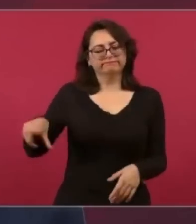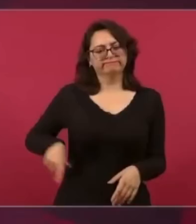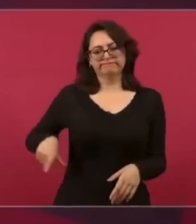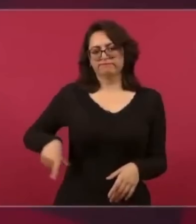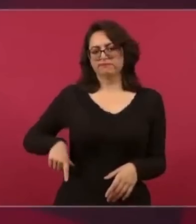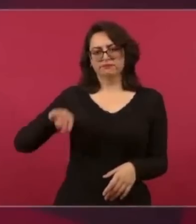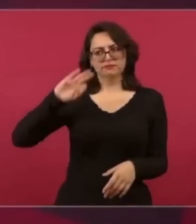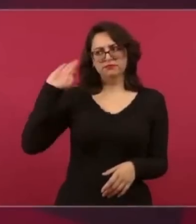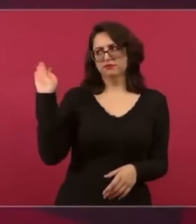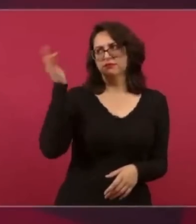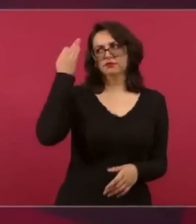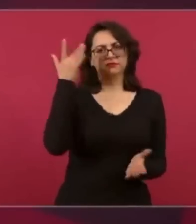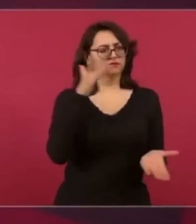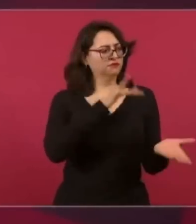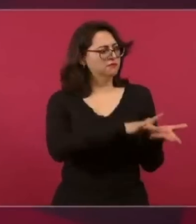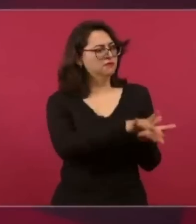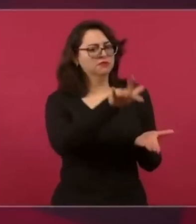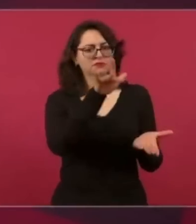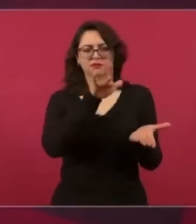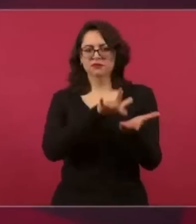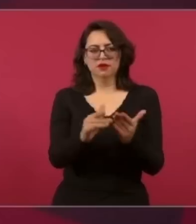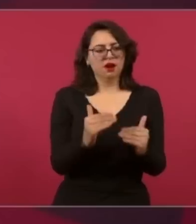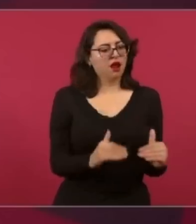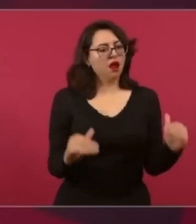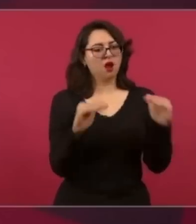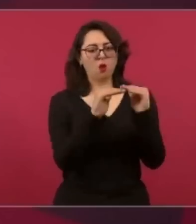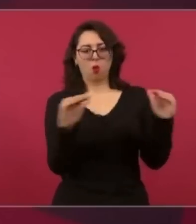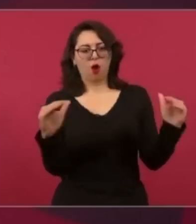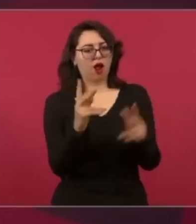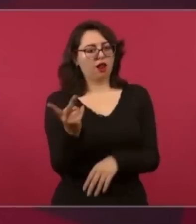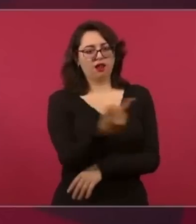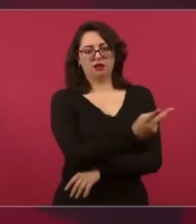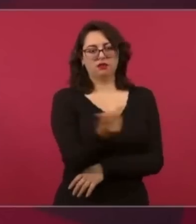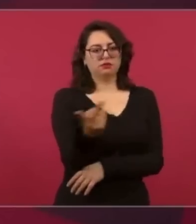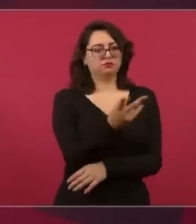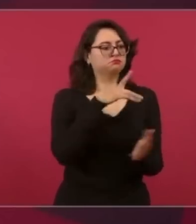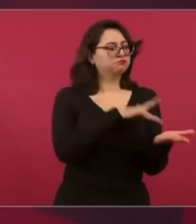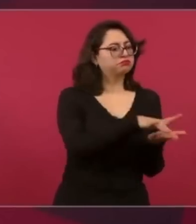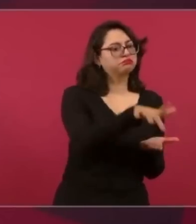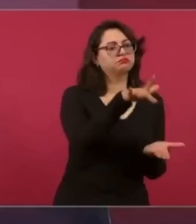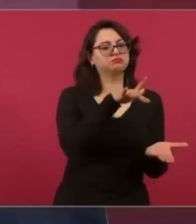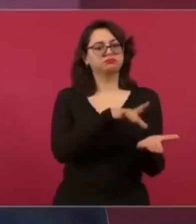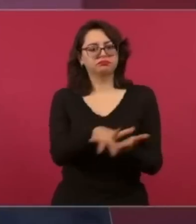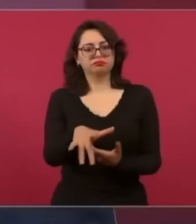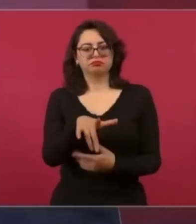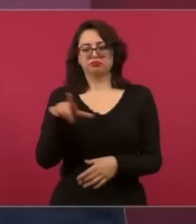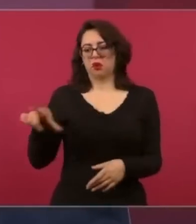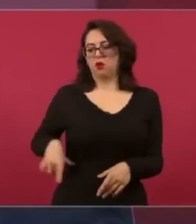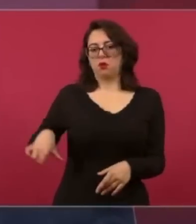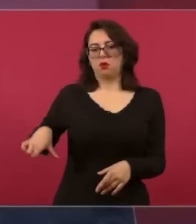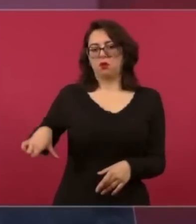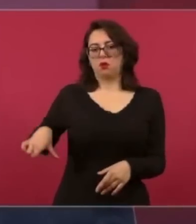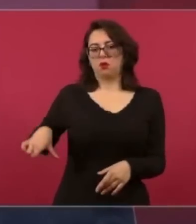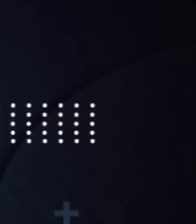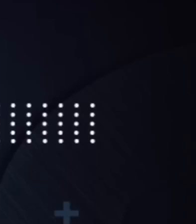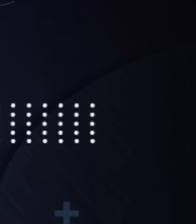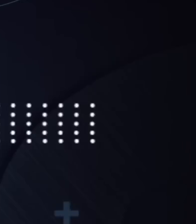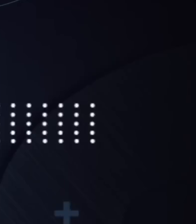continuar recibiendo todo nuestro apoyo porque es nuestra obligación hacerlo.